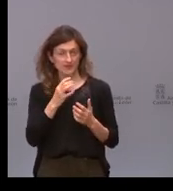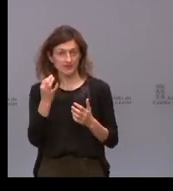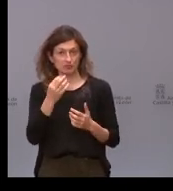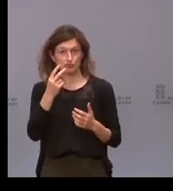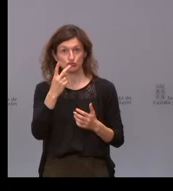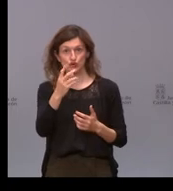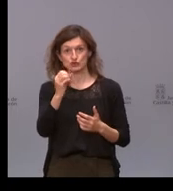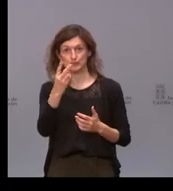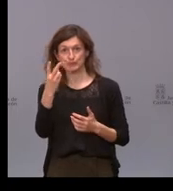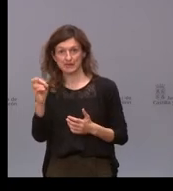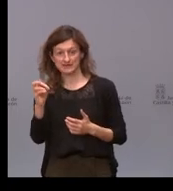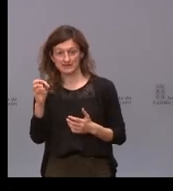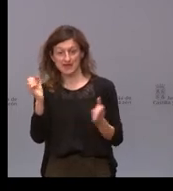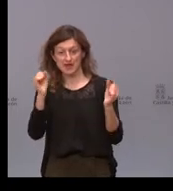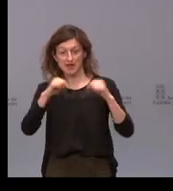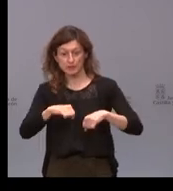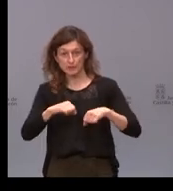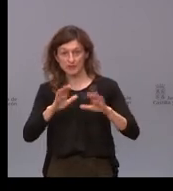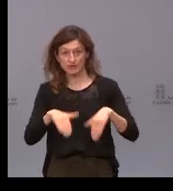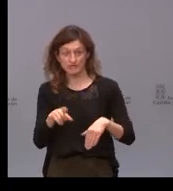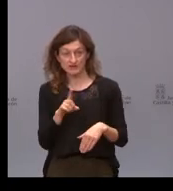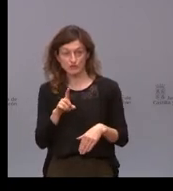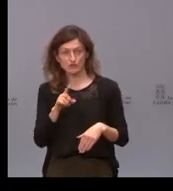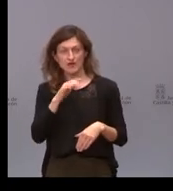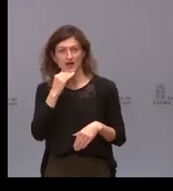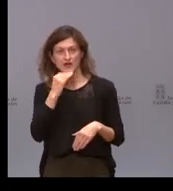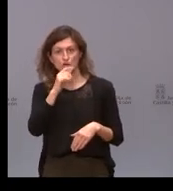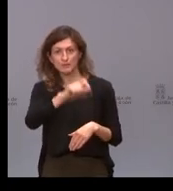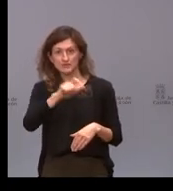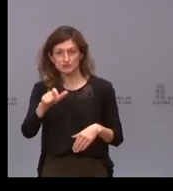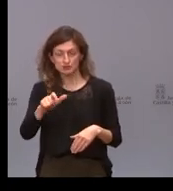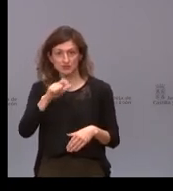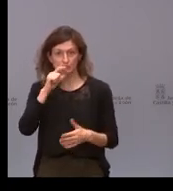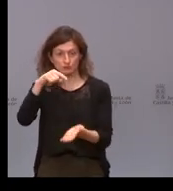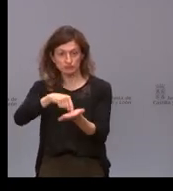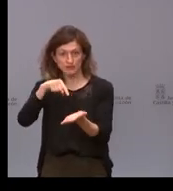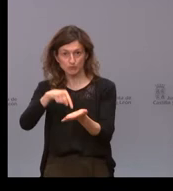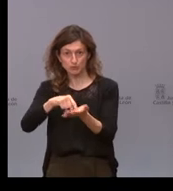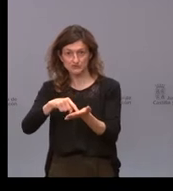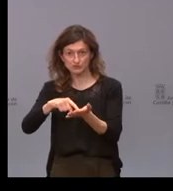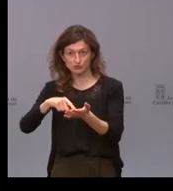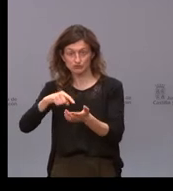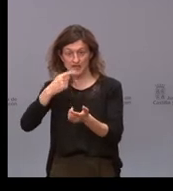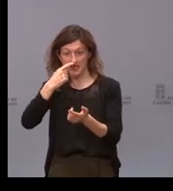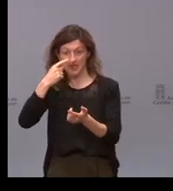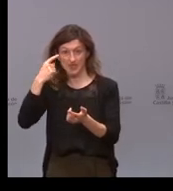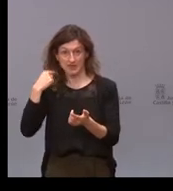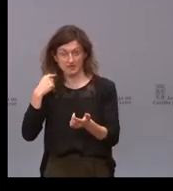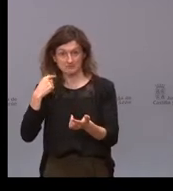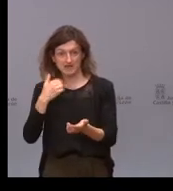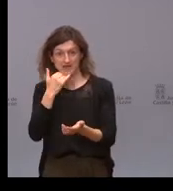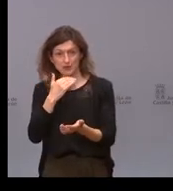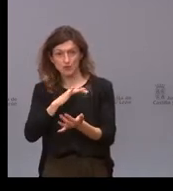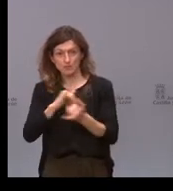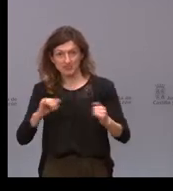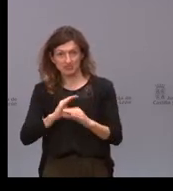2020 si han sopesado la posibilidad de compensar a las personas que han devengado en el año anterior es decir todo este periodo que ha